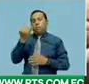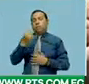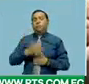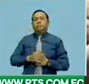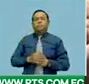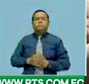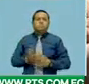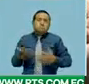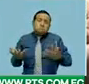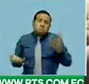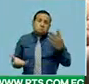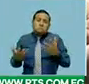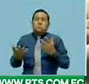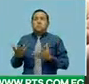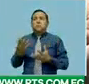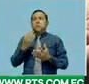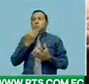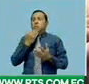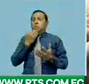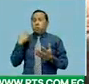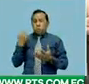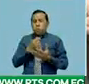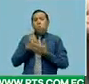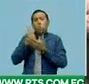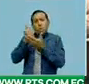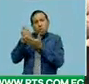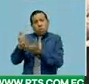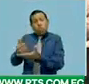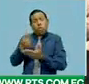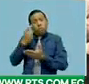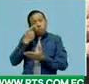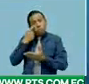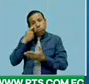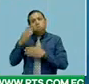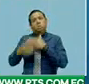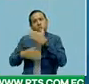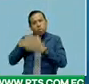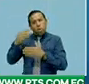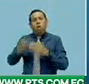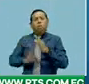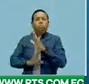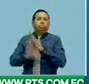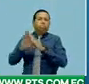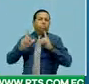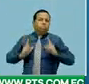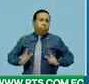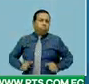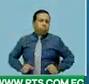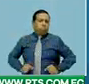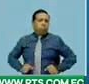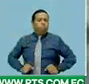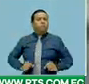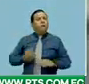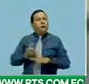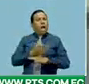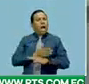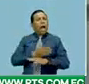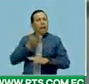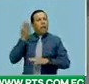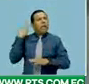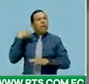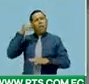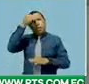algún pulmón artificial, que por eso lo vamos a llevar. Su pulmón va a descansar y él se va a recuperar. El alcalde de Manta el domingo anunció que era positivo